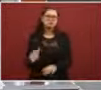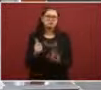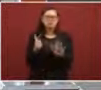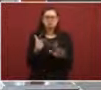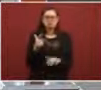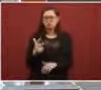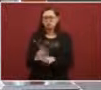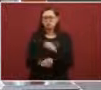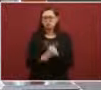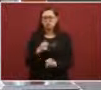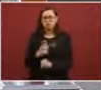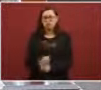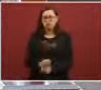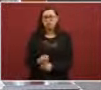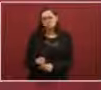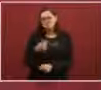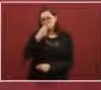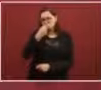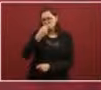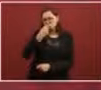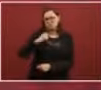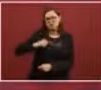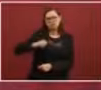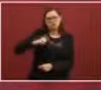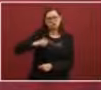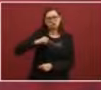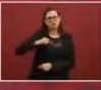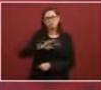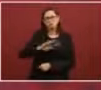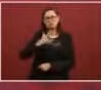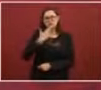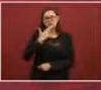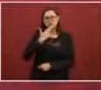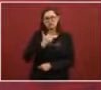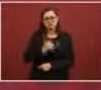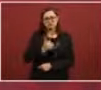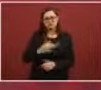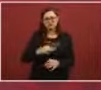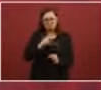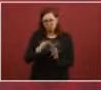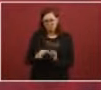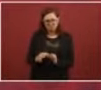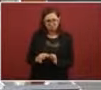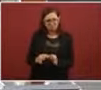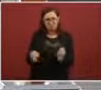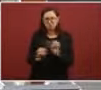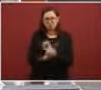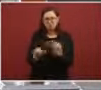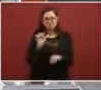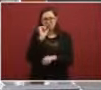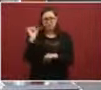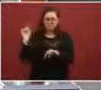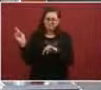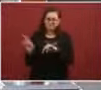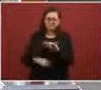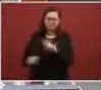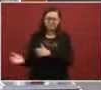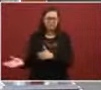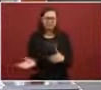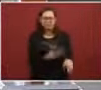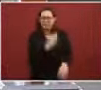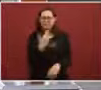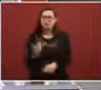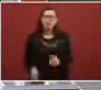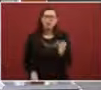que estos seguían teniéndose en el mercado, vendiéndose y no sustentados en una eficacia, como lo había señalado. Estas